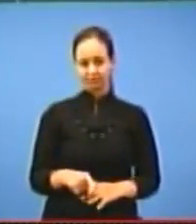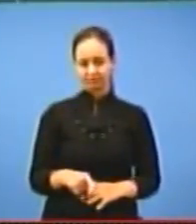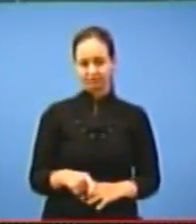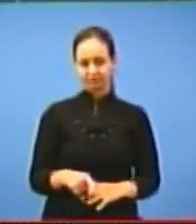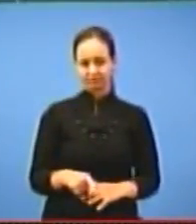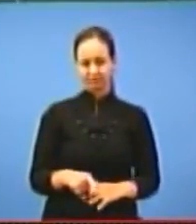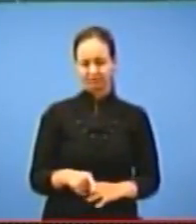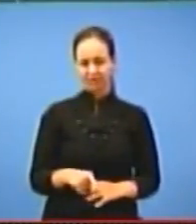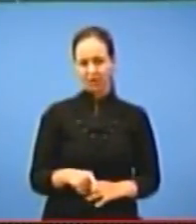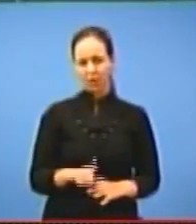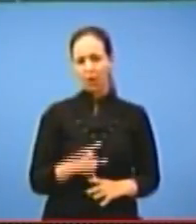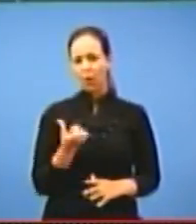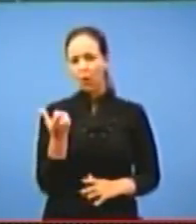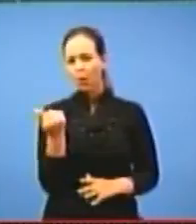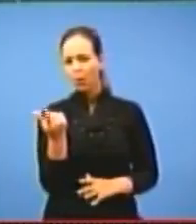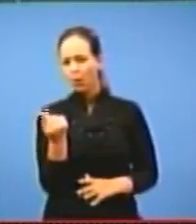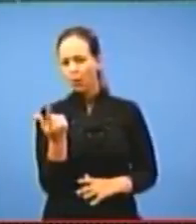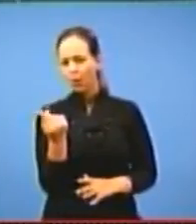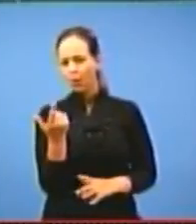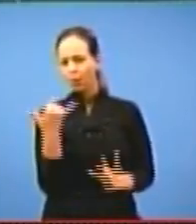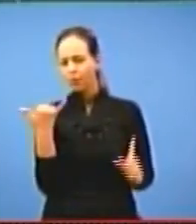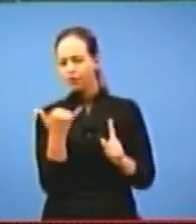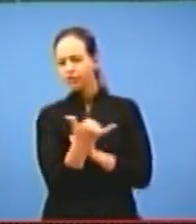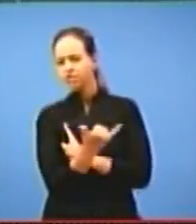¿Cuánto vale para ti la profecía?